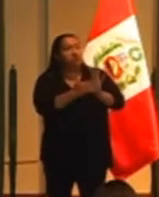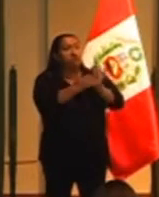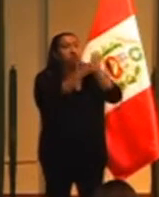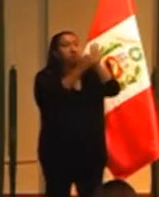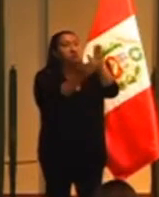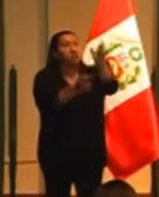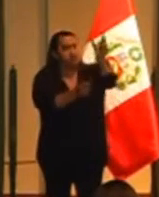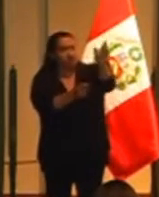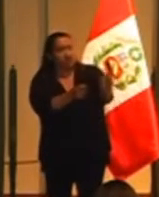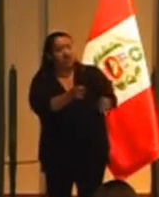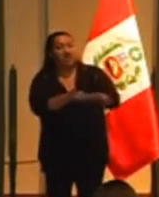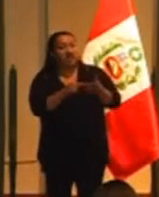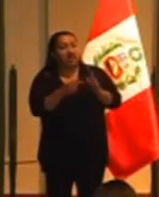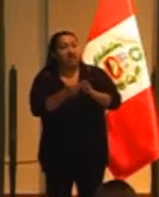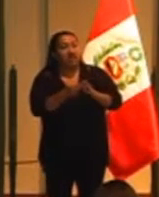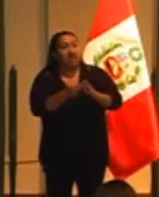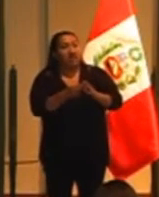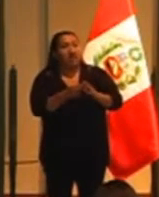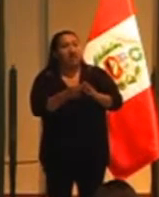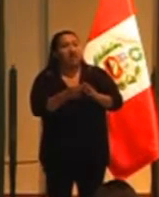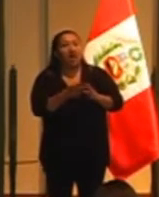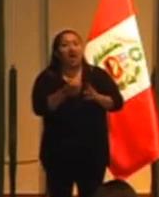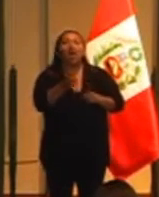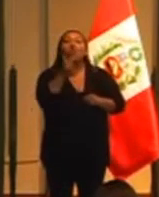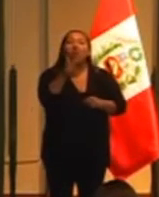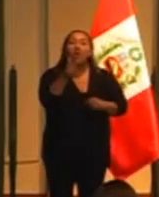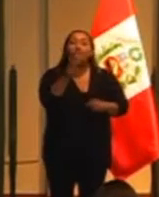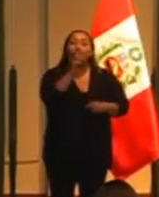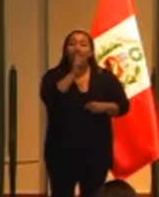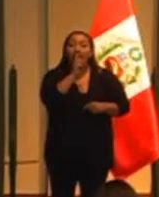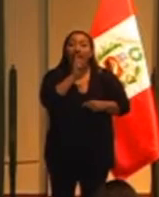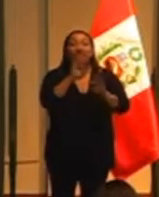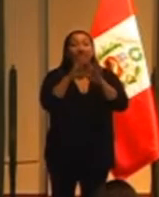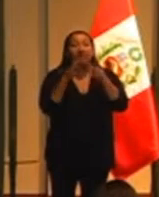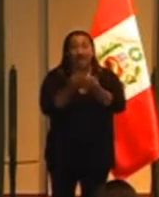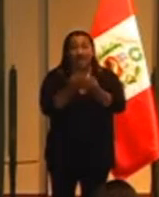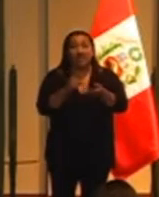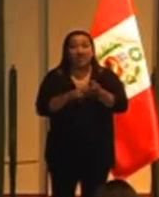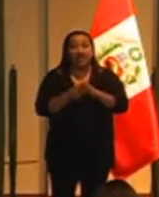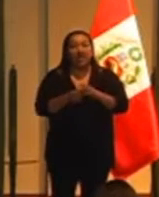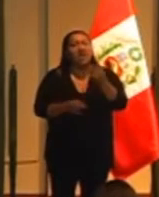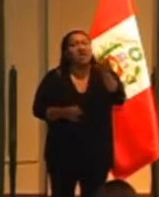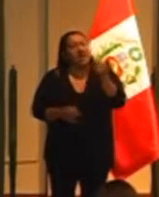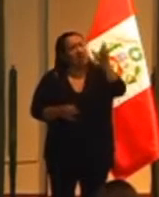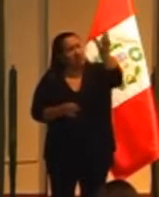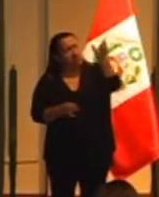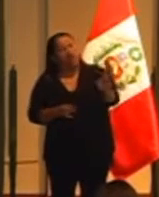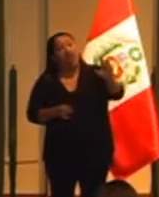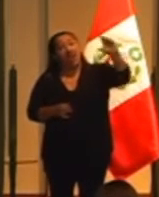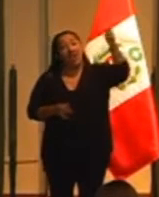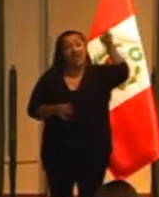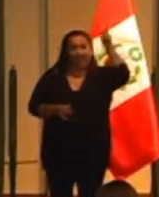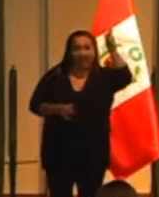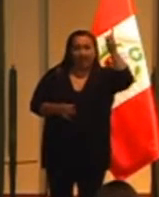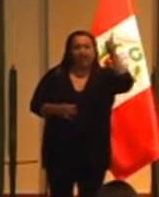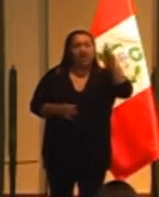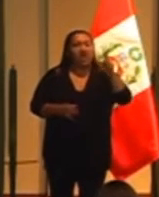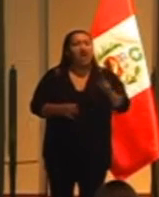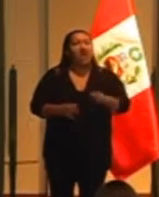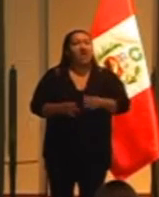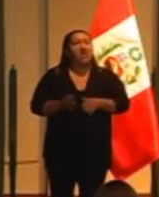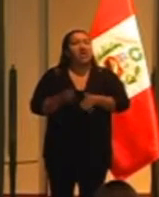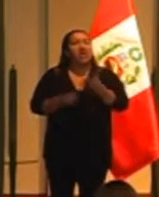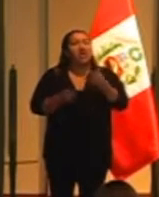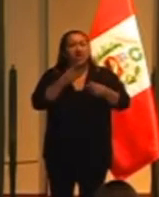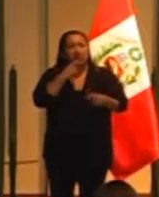buen término de la palabra, al buen padre de familia. Y que haya un liderazgo en ese sentido, con responsabilidad, con